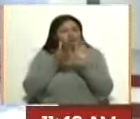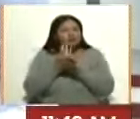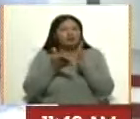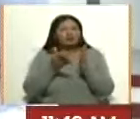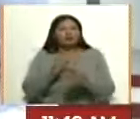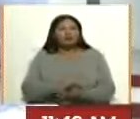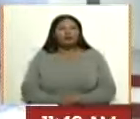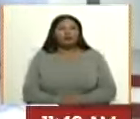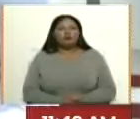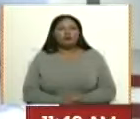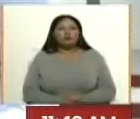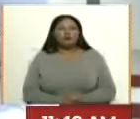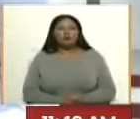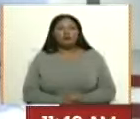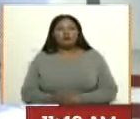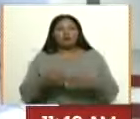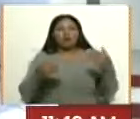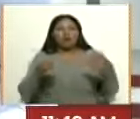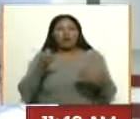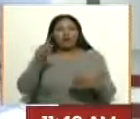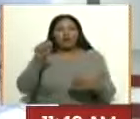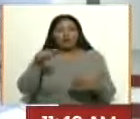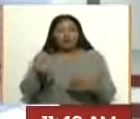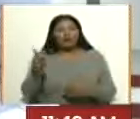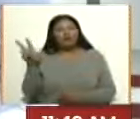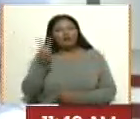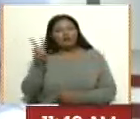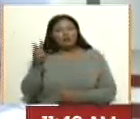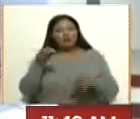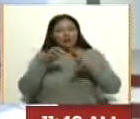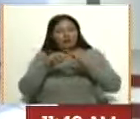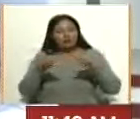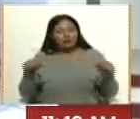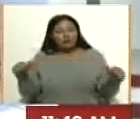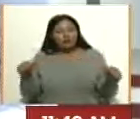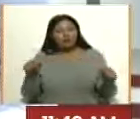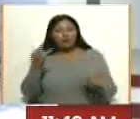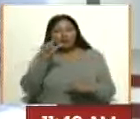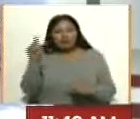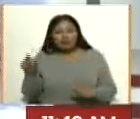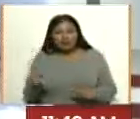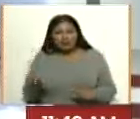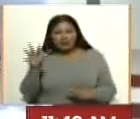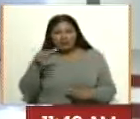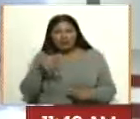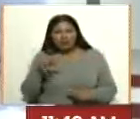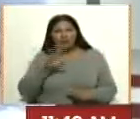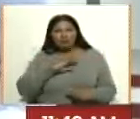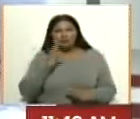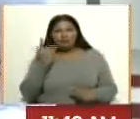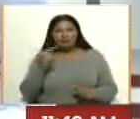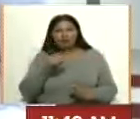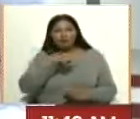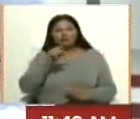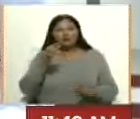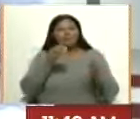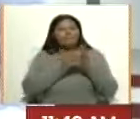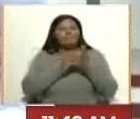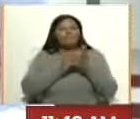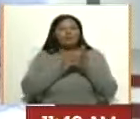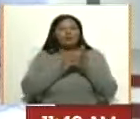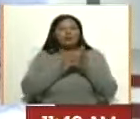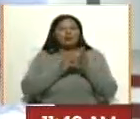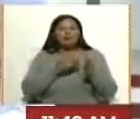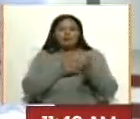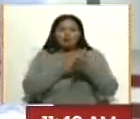la fachada atlántica de Venezuela, allí en el territorio del Esequibo venezolano, se encuentran 11 mil millones de barriles de petróleo. Y